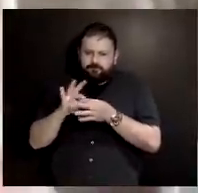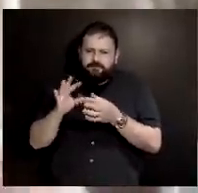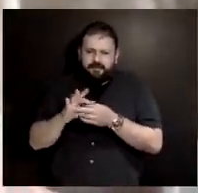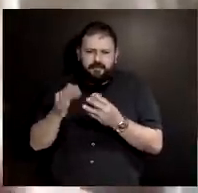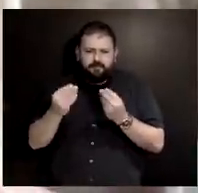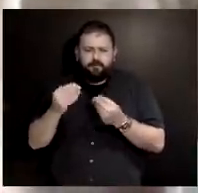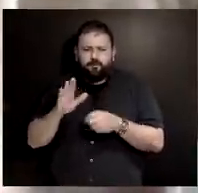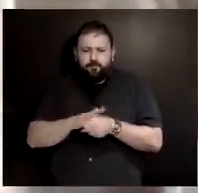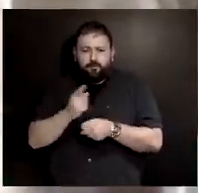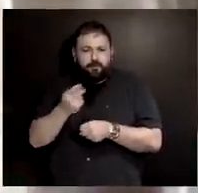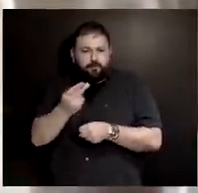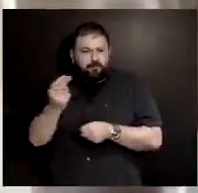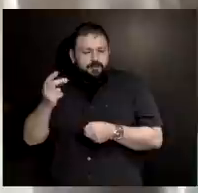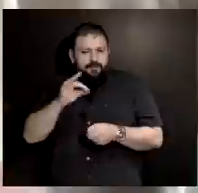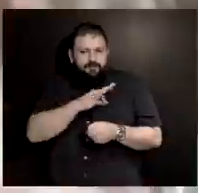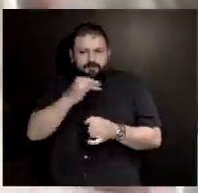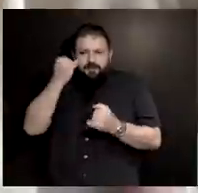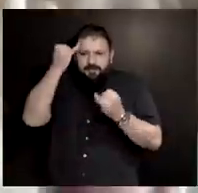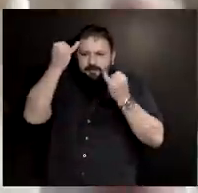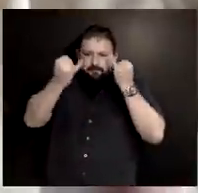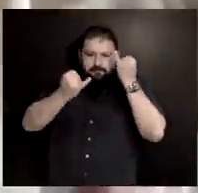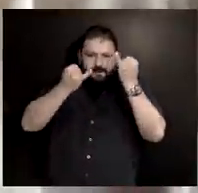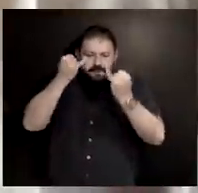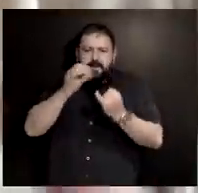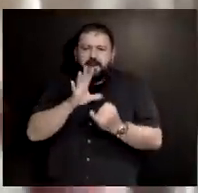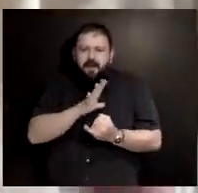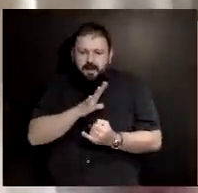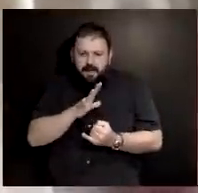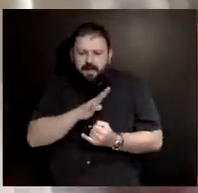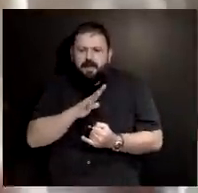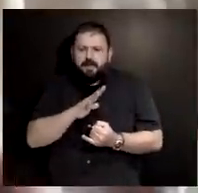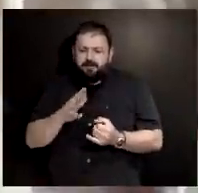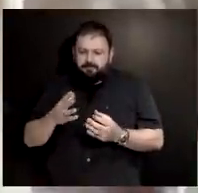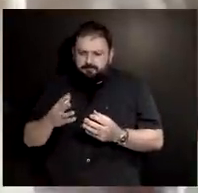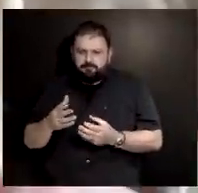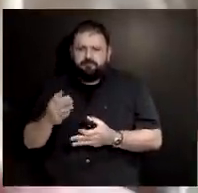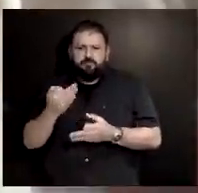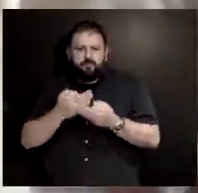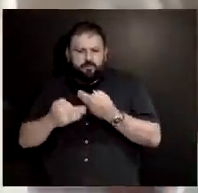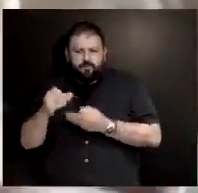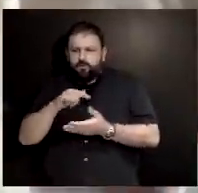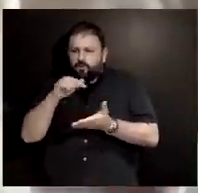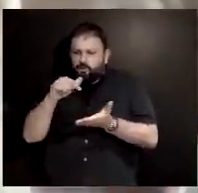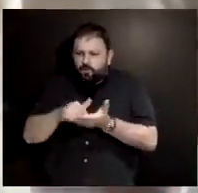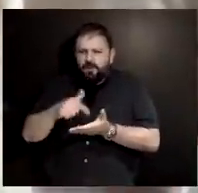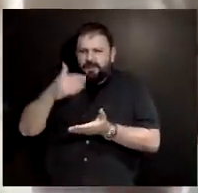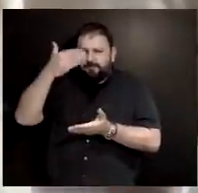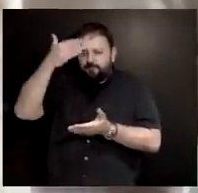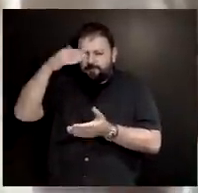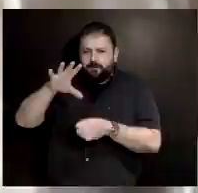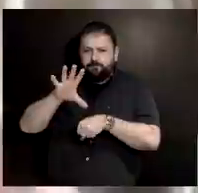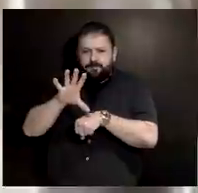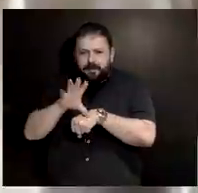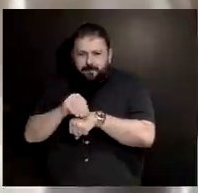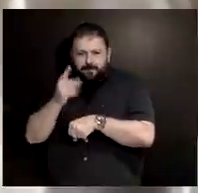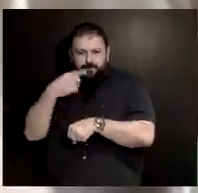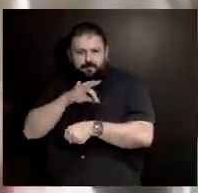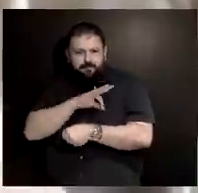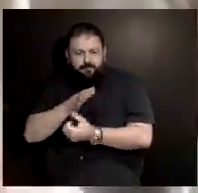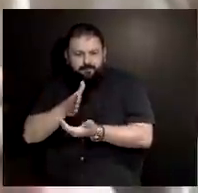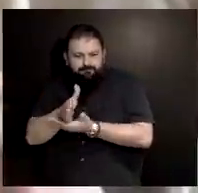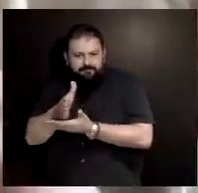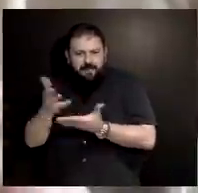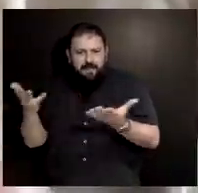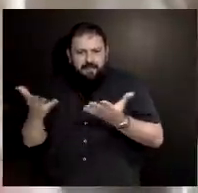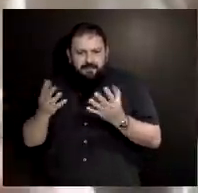ustedes se pueden imaginar, hay incertidumbre por los lugares, los permisos para hacer los eventos. Estos lugares